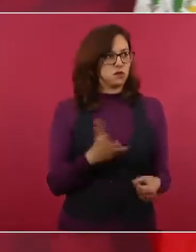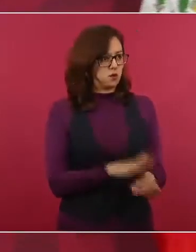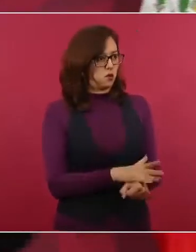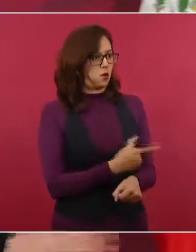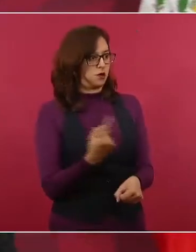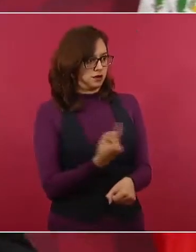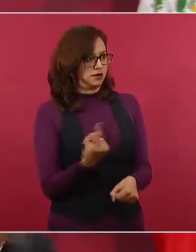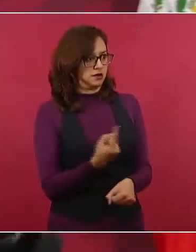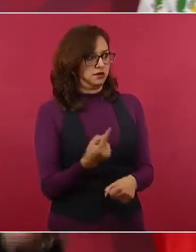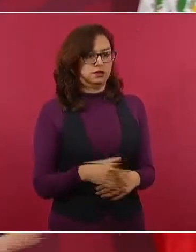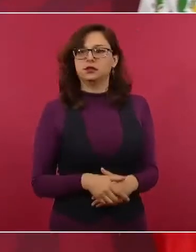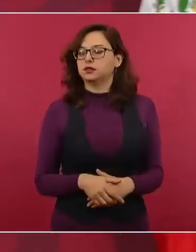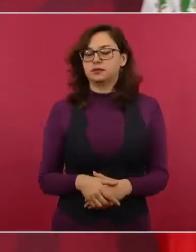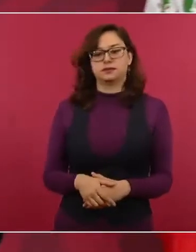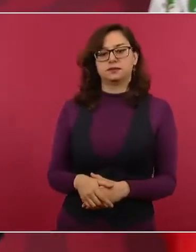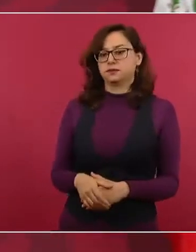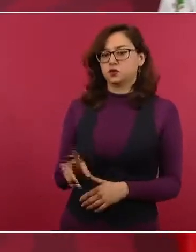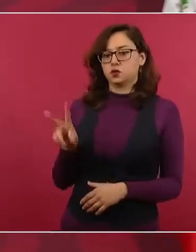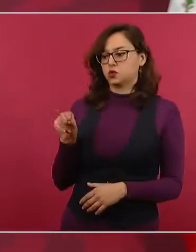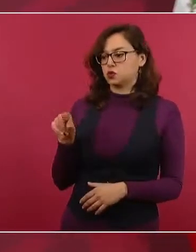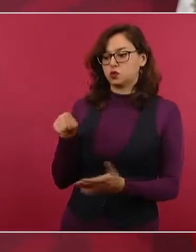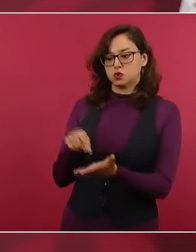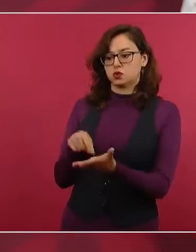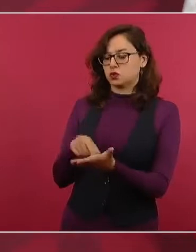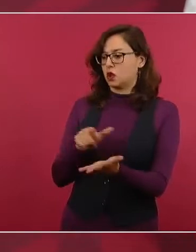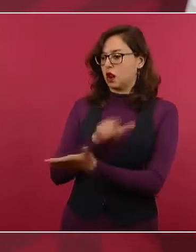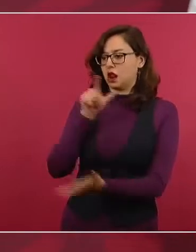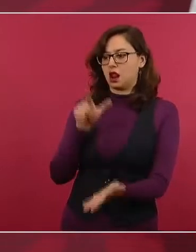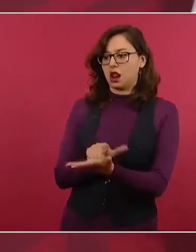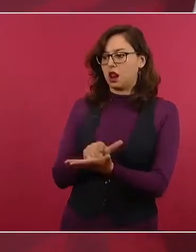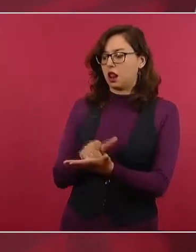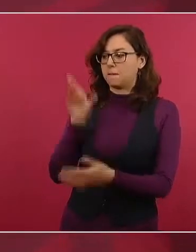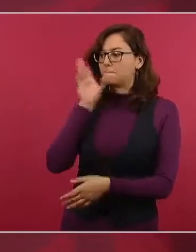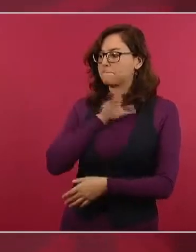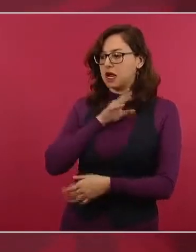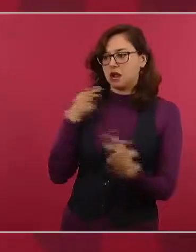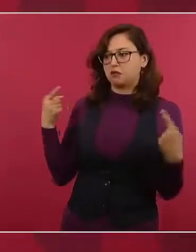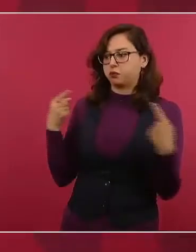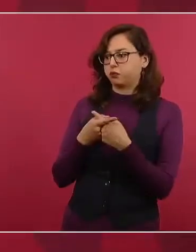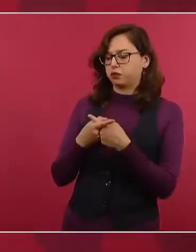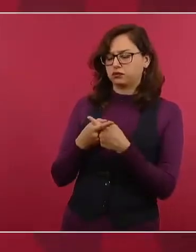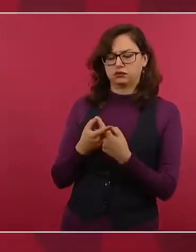Porque no, es ilegal. ¿Cómo va a ser ilegal?